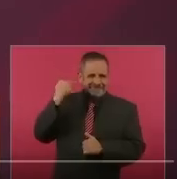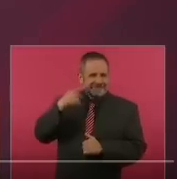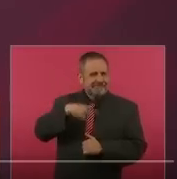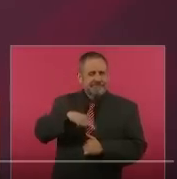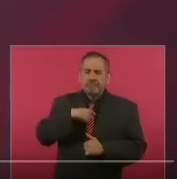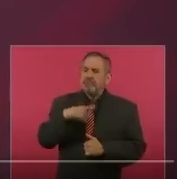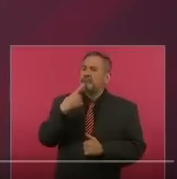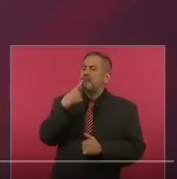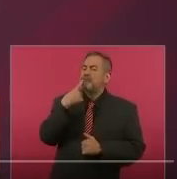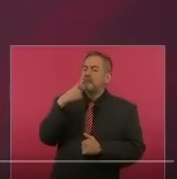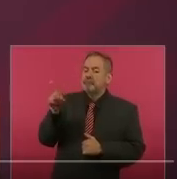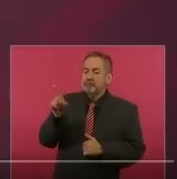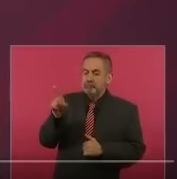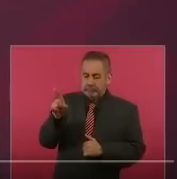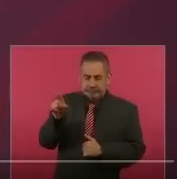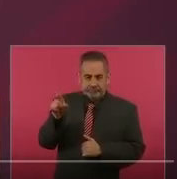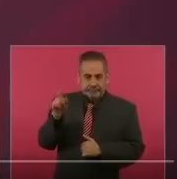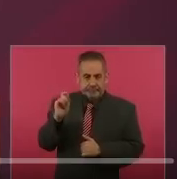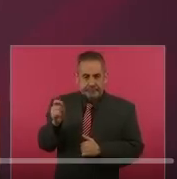denuncia